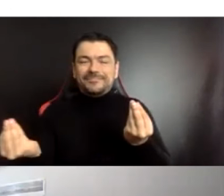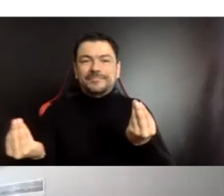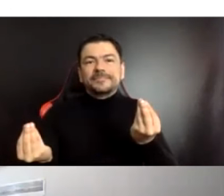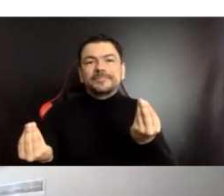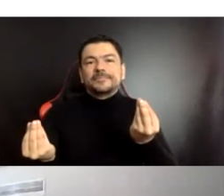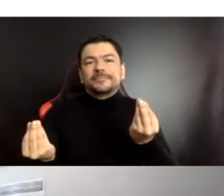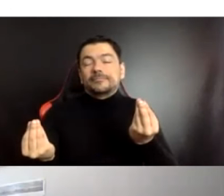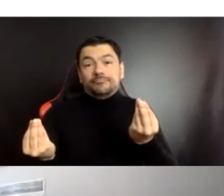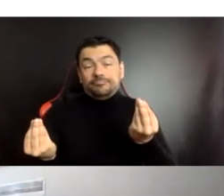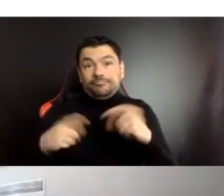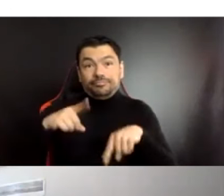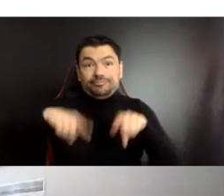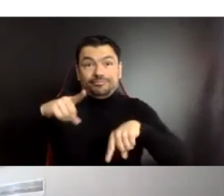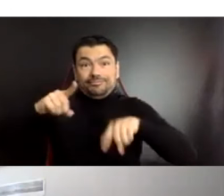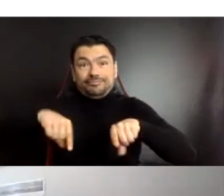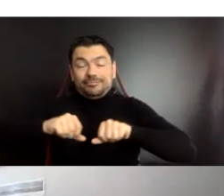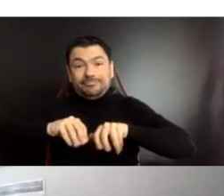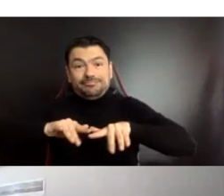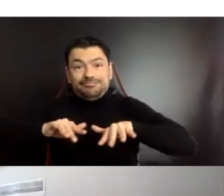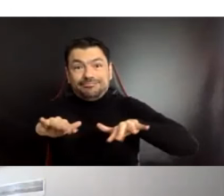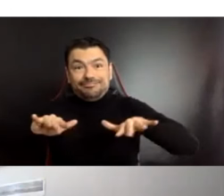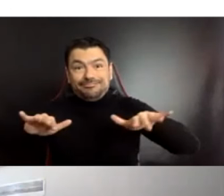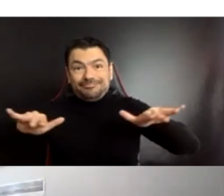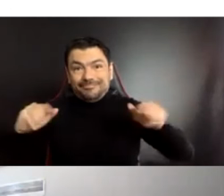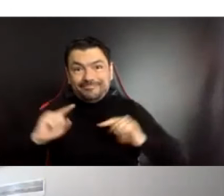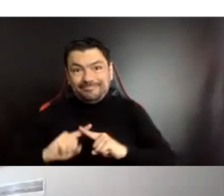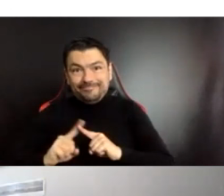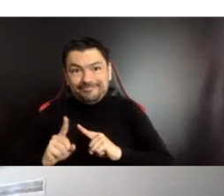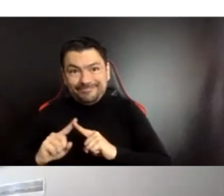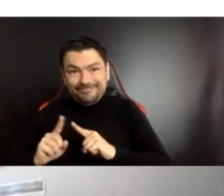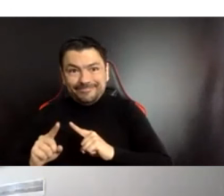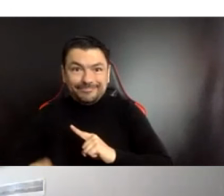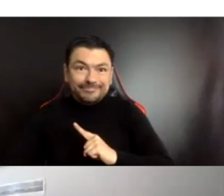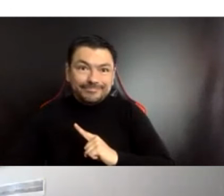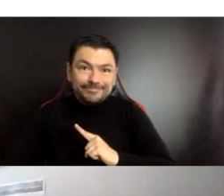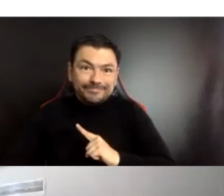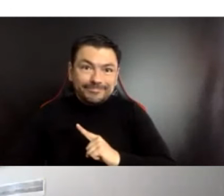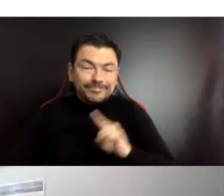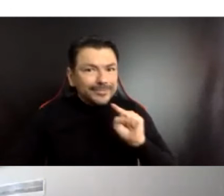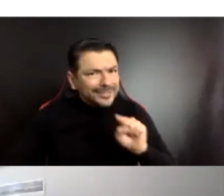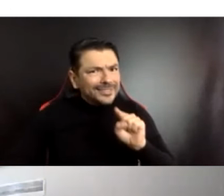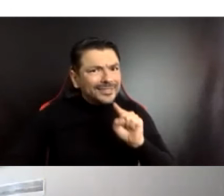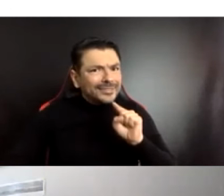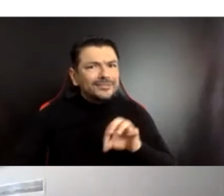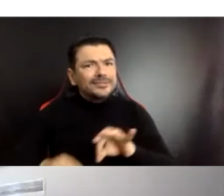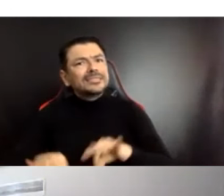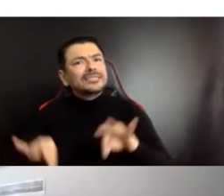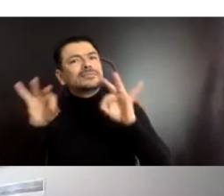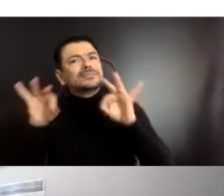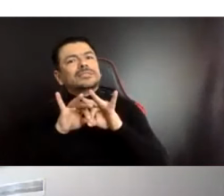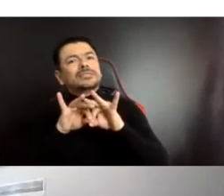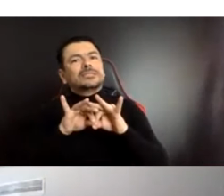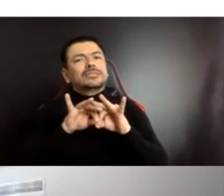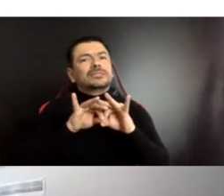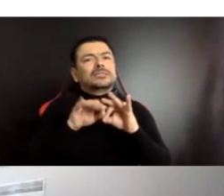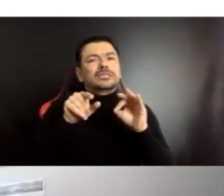por lo menos, es planificar. Nosotros lo hacemos con la respuesta multisectorial de la ciudad a